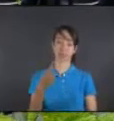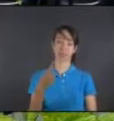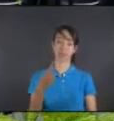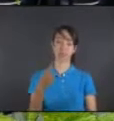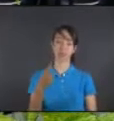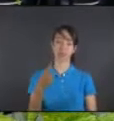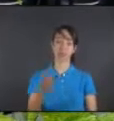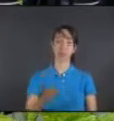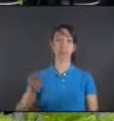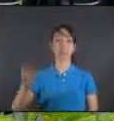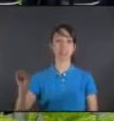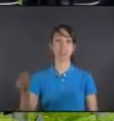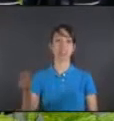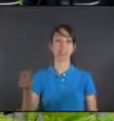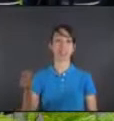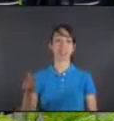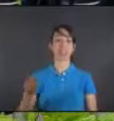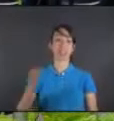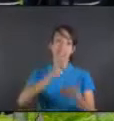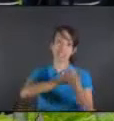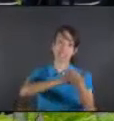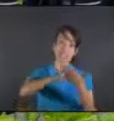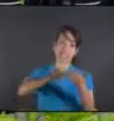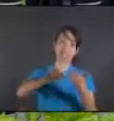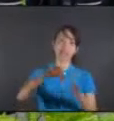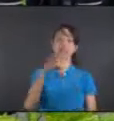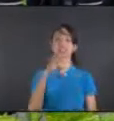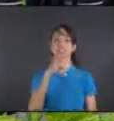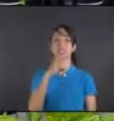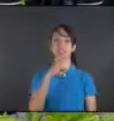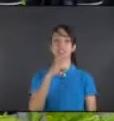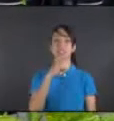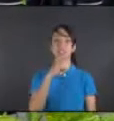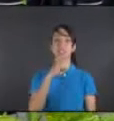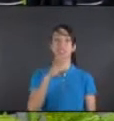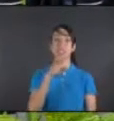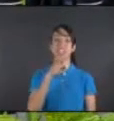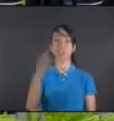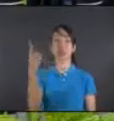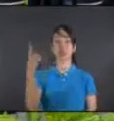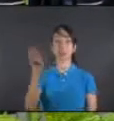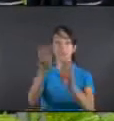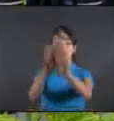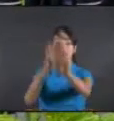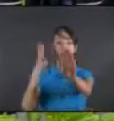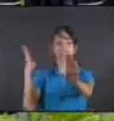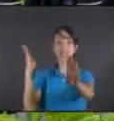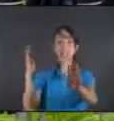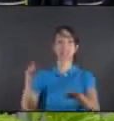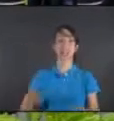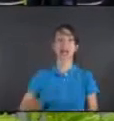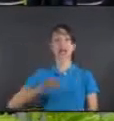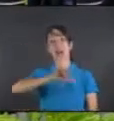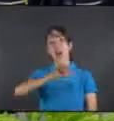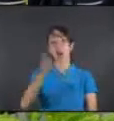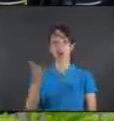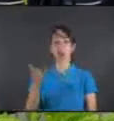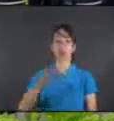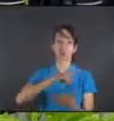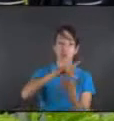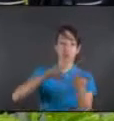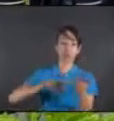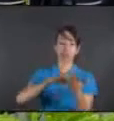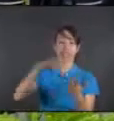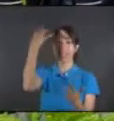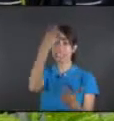y también directamente y por medio de la Biblia, en la mañana yo les explicaba a los hermanos y